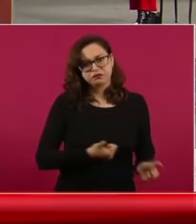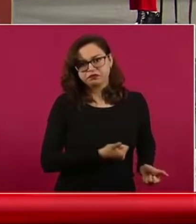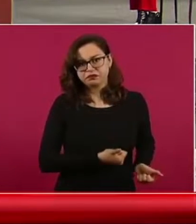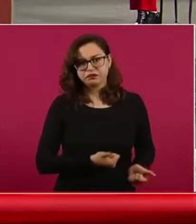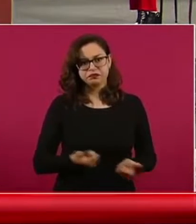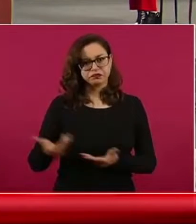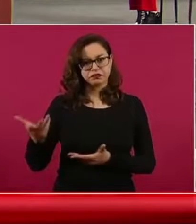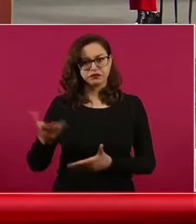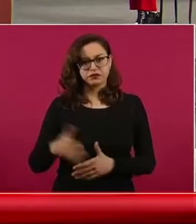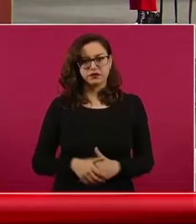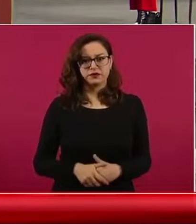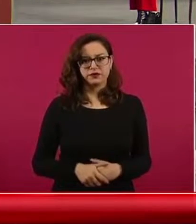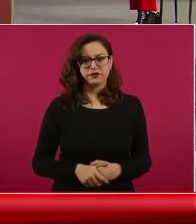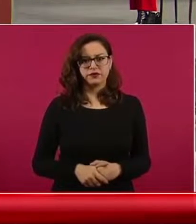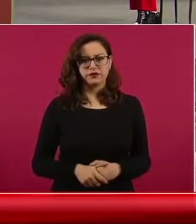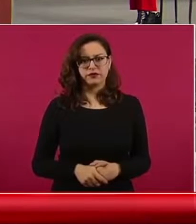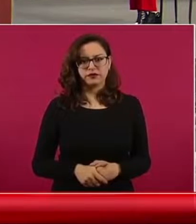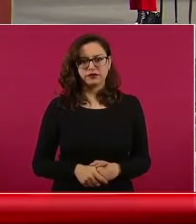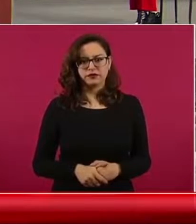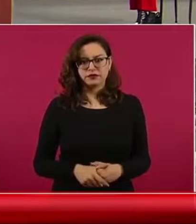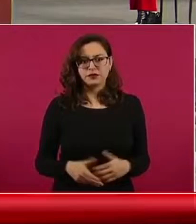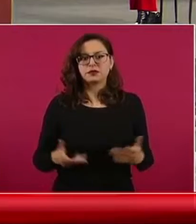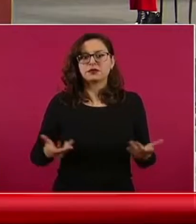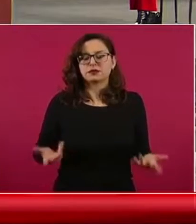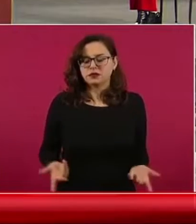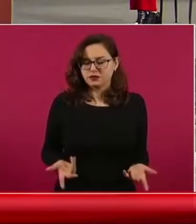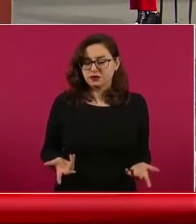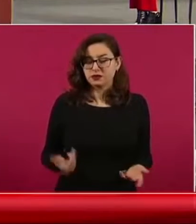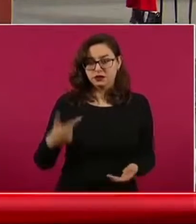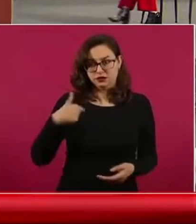Con la idea de, a ver, vamos a retomar el proyecto.